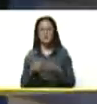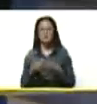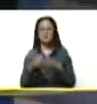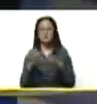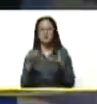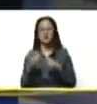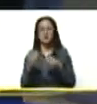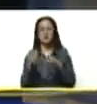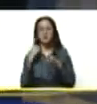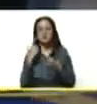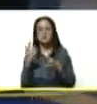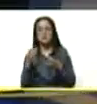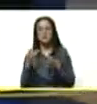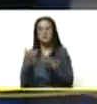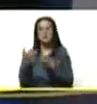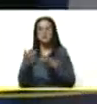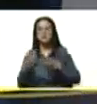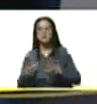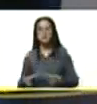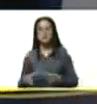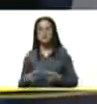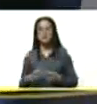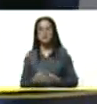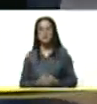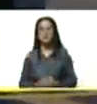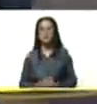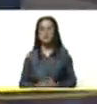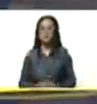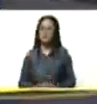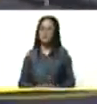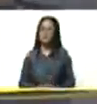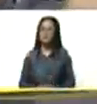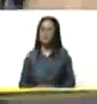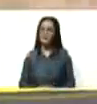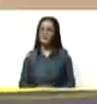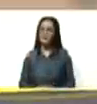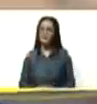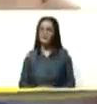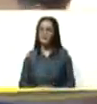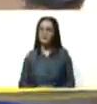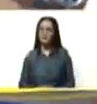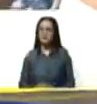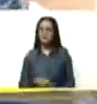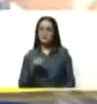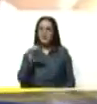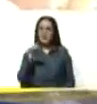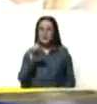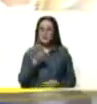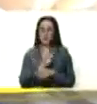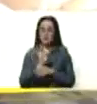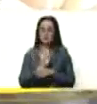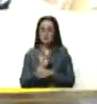Fíjense cómo se baja. En esas condiciones. Así, esta es la unidad de condensación